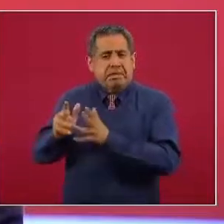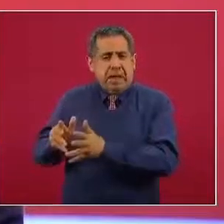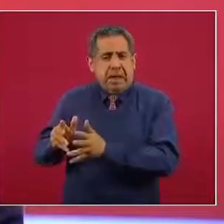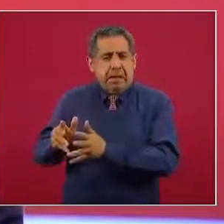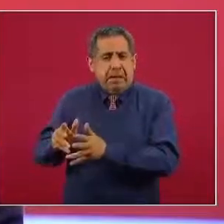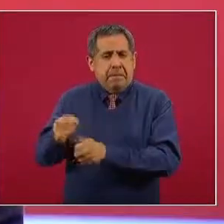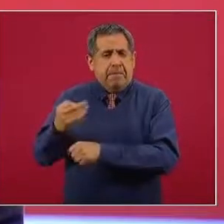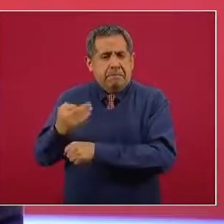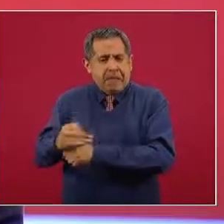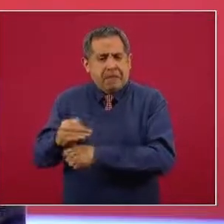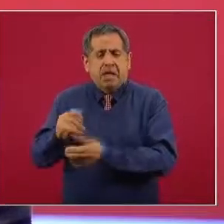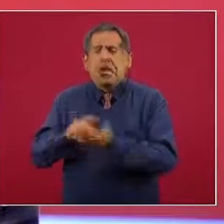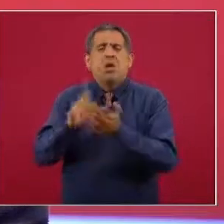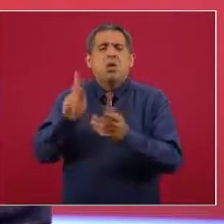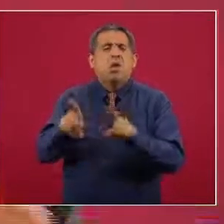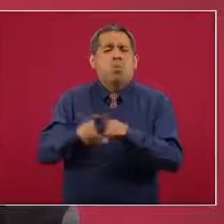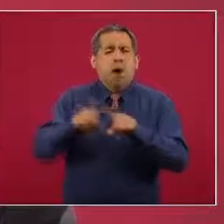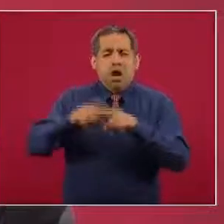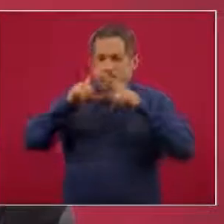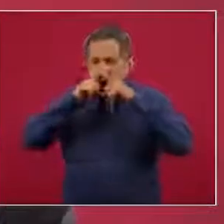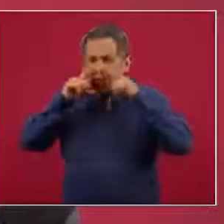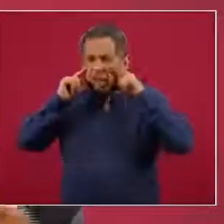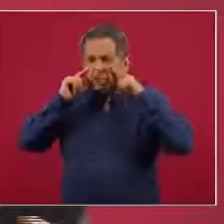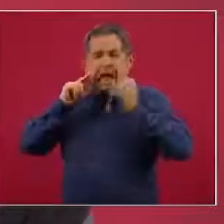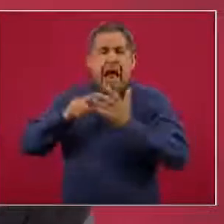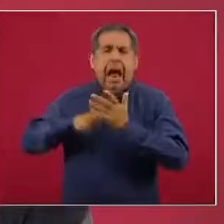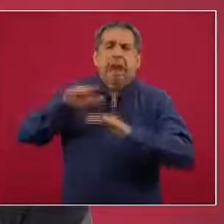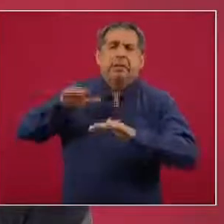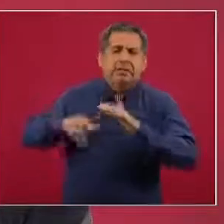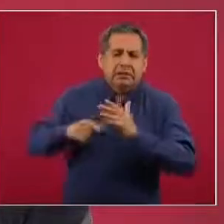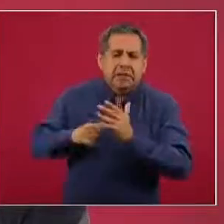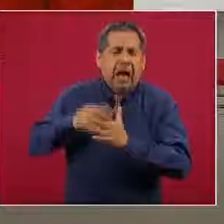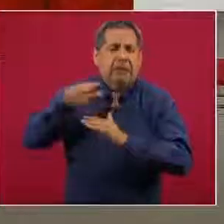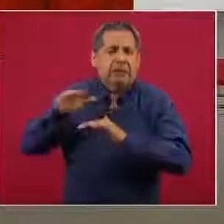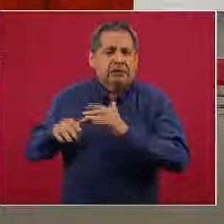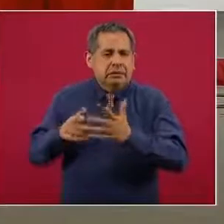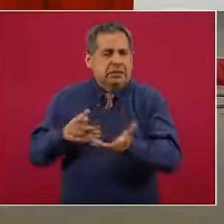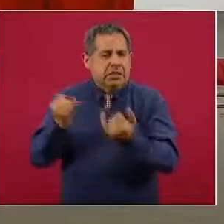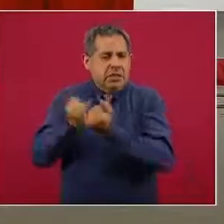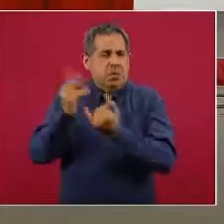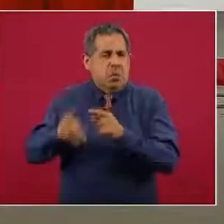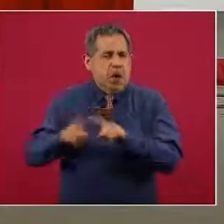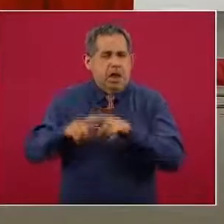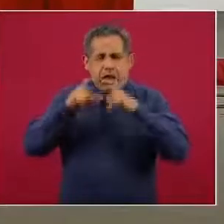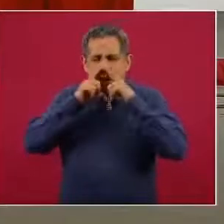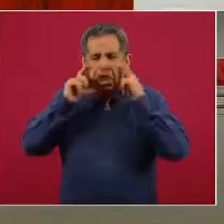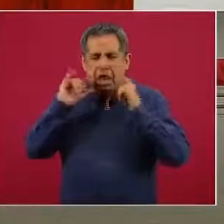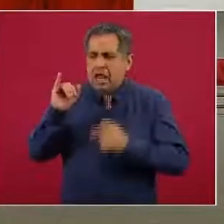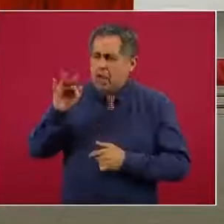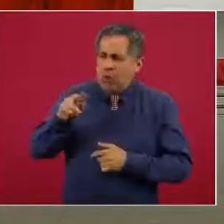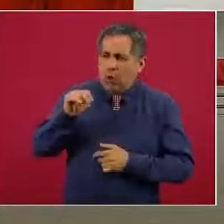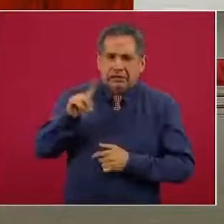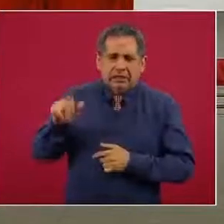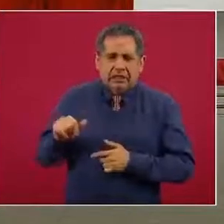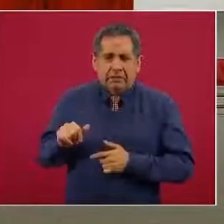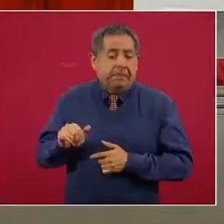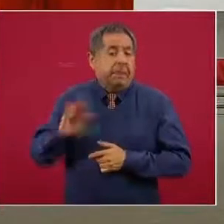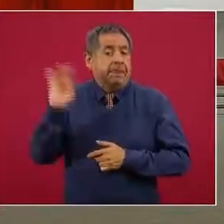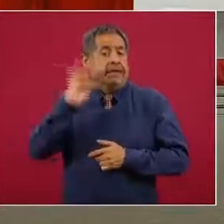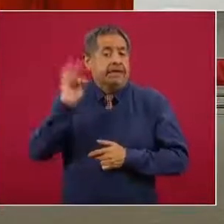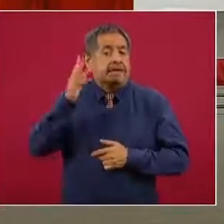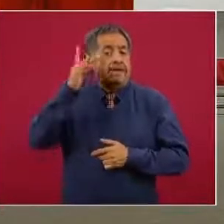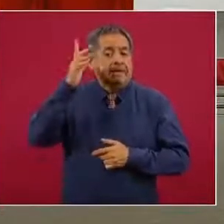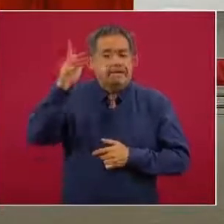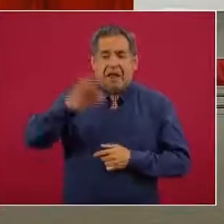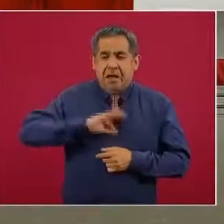la influenza, y entonces solo en una parte del año tener la epidemia y posiblemente empiece a reducir